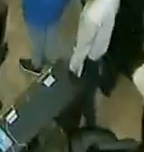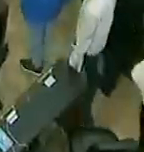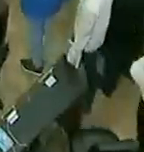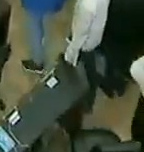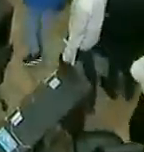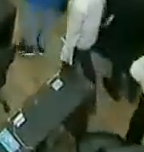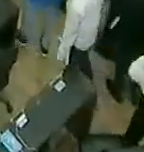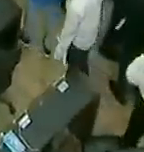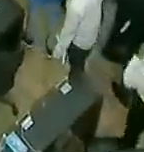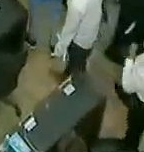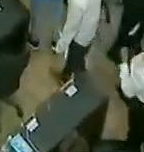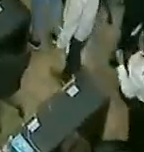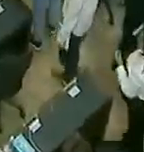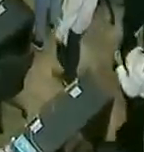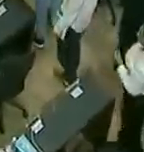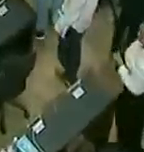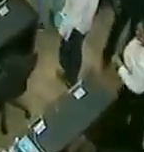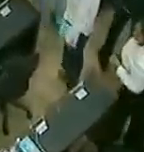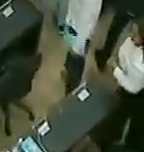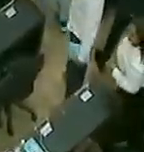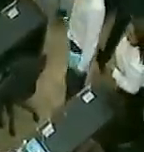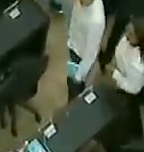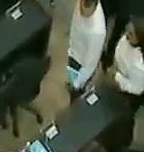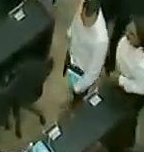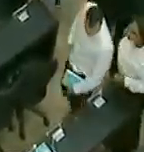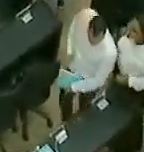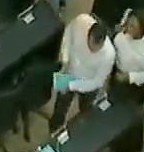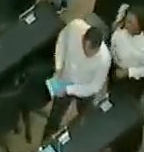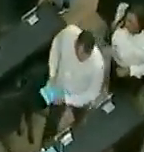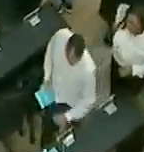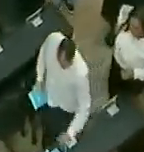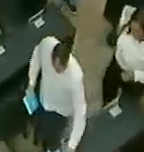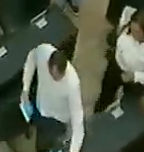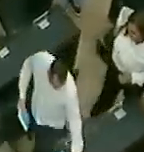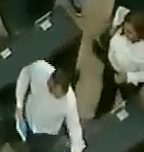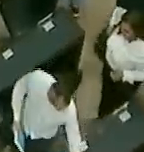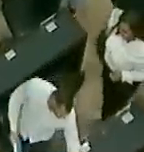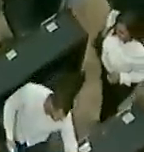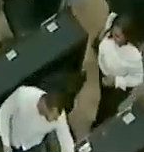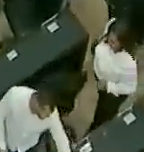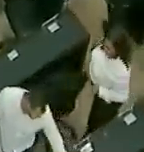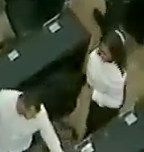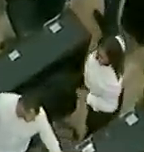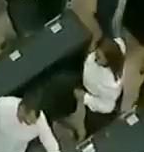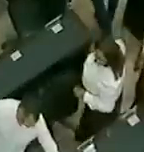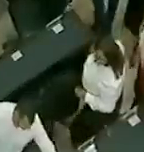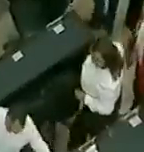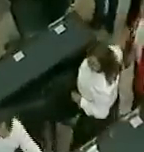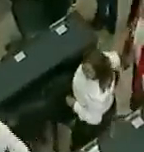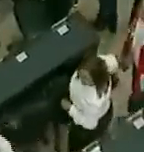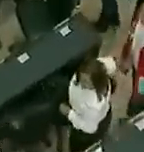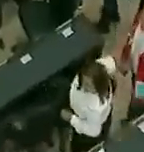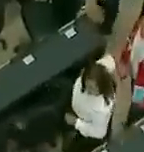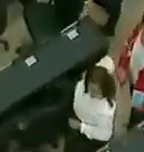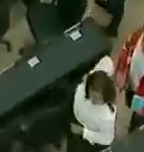de primera mano la consigue por acá, por ANTV, tu canal al Parlamento. Muy buenas tardes.